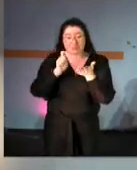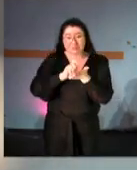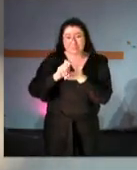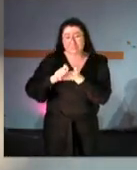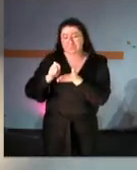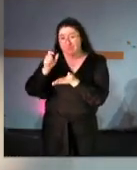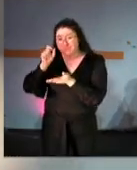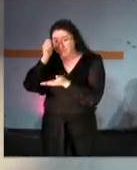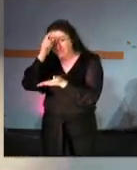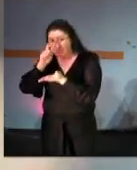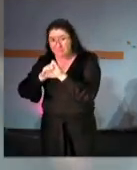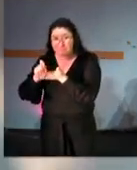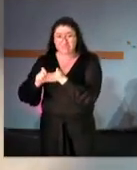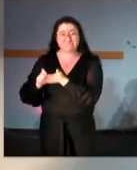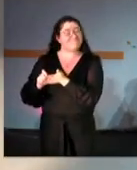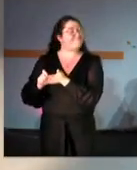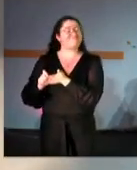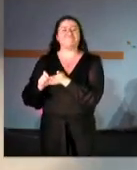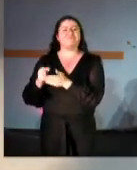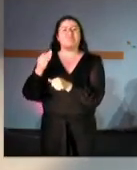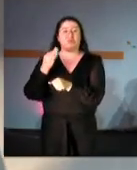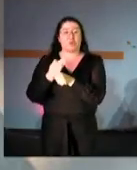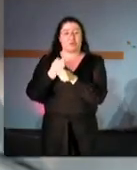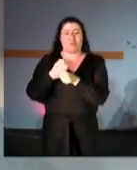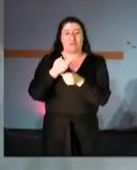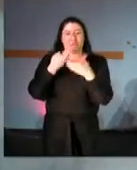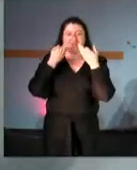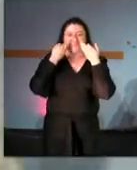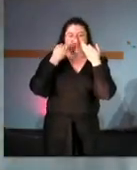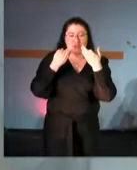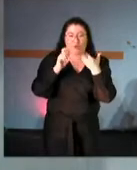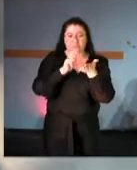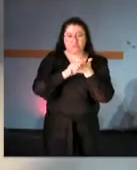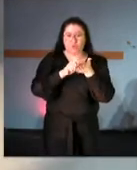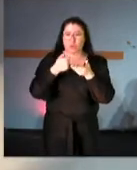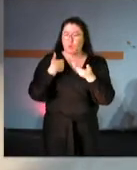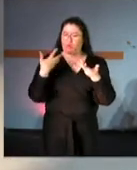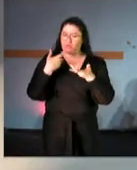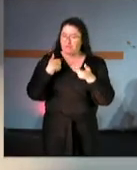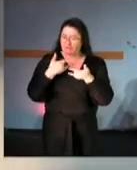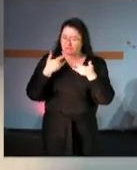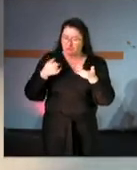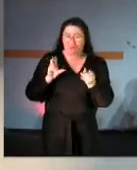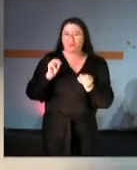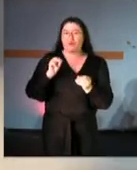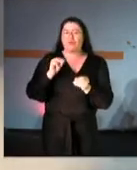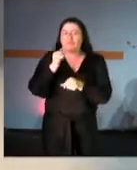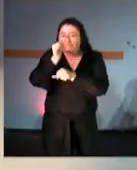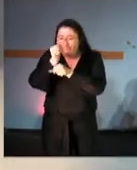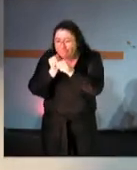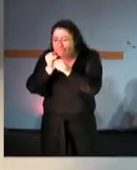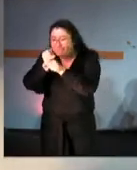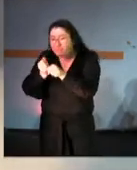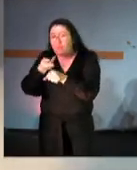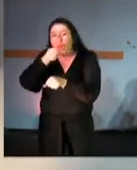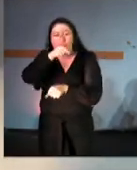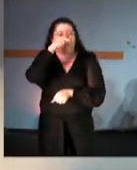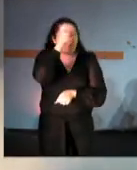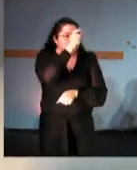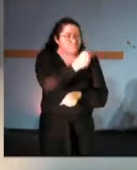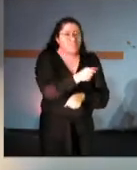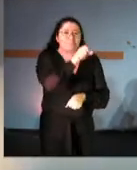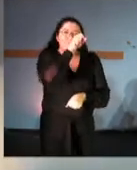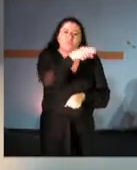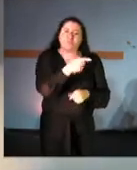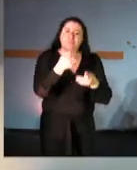Este no es un libro de testimonio, no es un libro narrado en primera persona, es un libro reconstruido historiográficamente. Y sin embargo, estamos ante una de